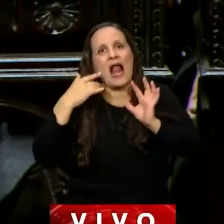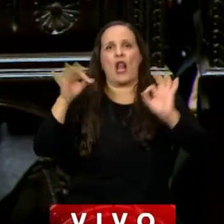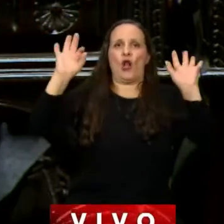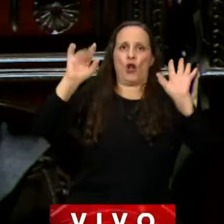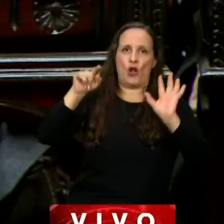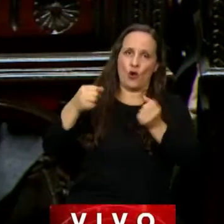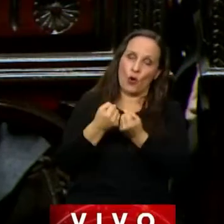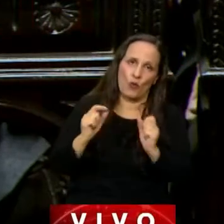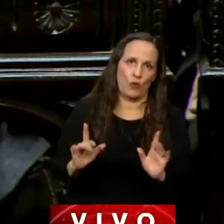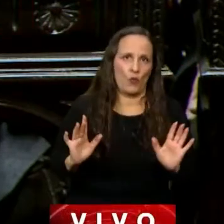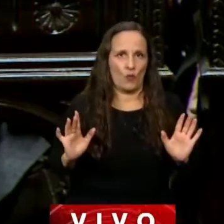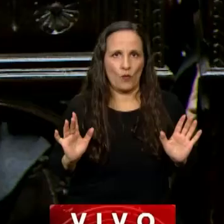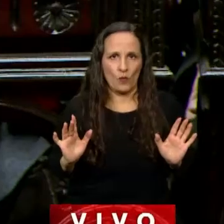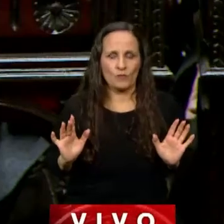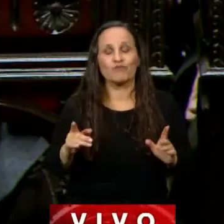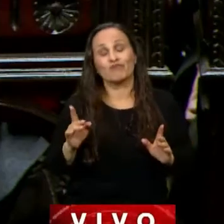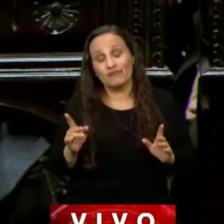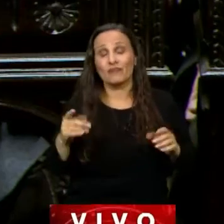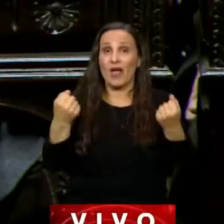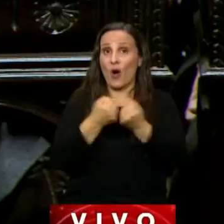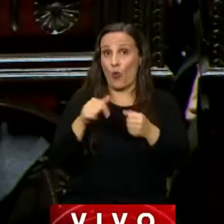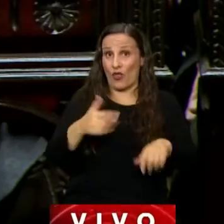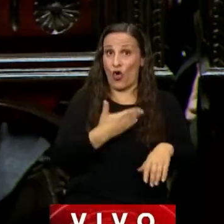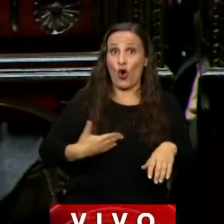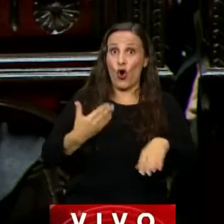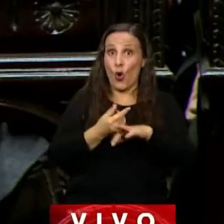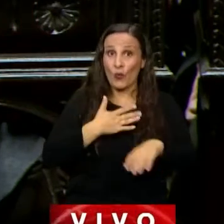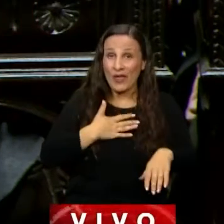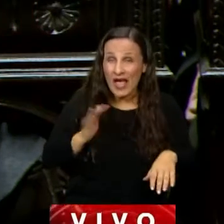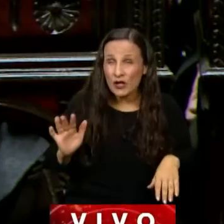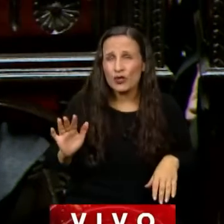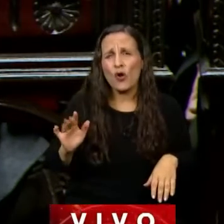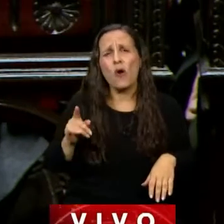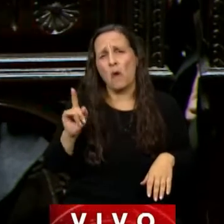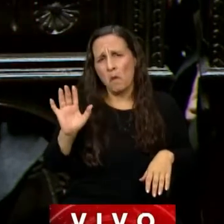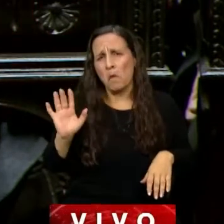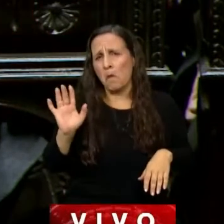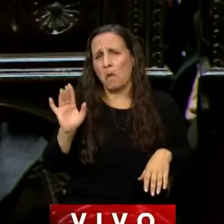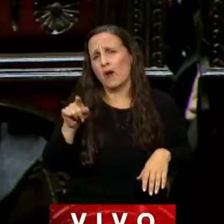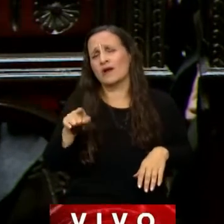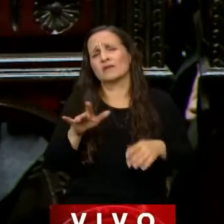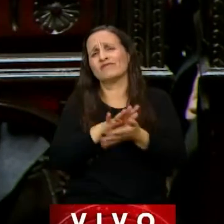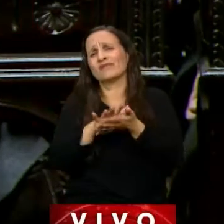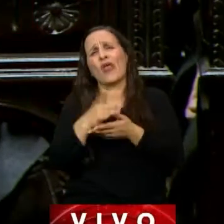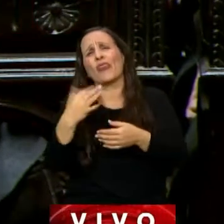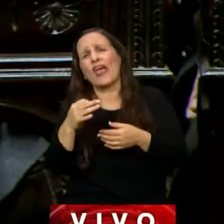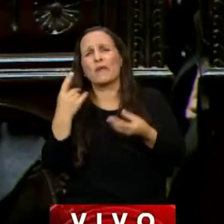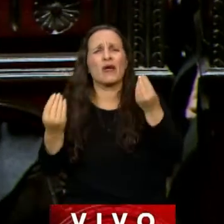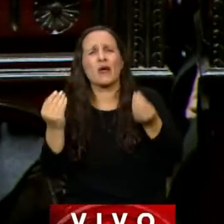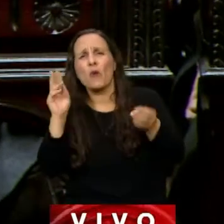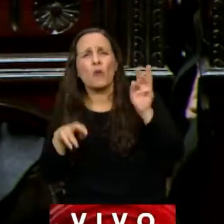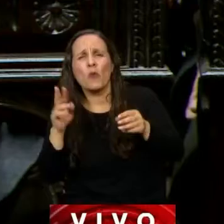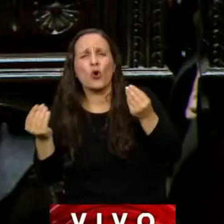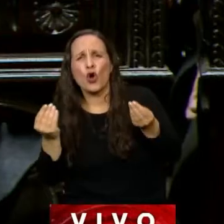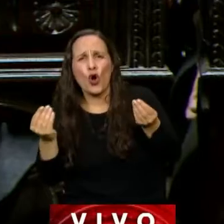Un acuerdo que nuestro gobierno, a mi entender, no tuvo otro camino que de la renegociación, porque